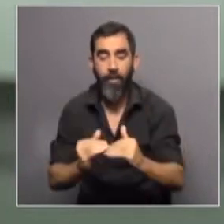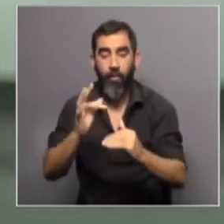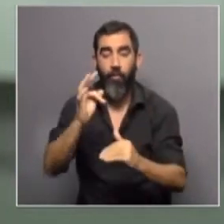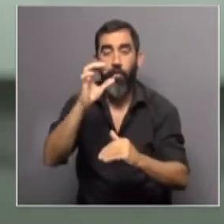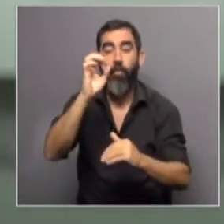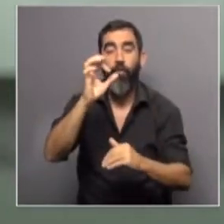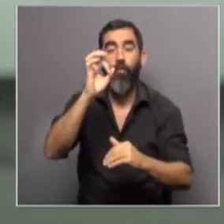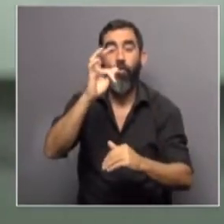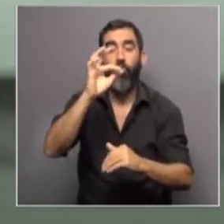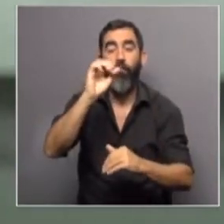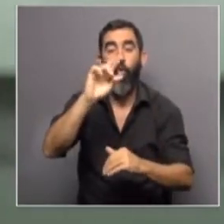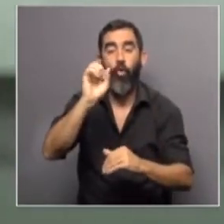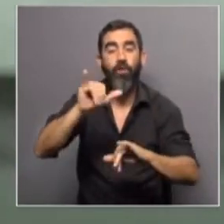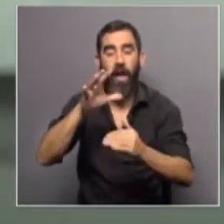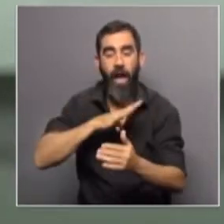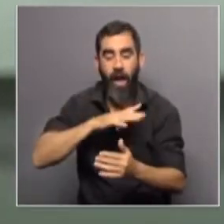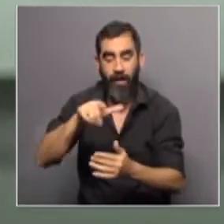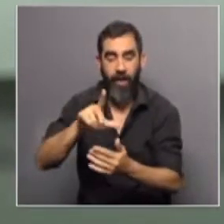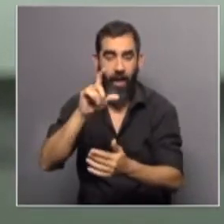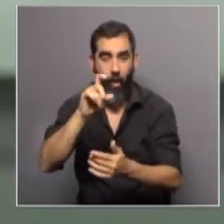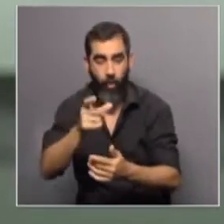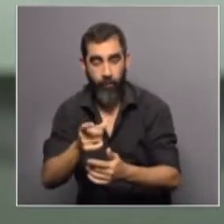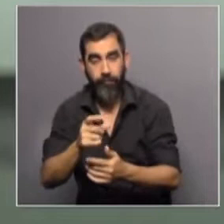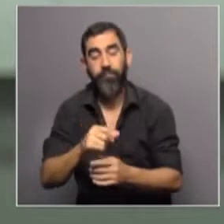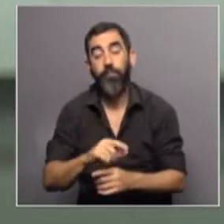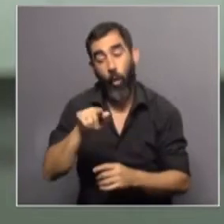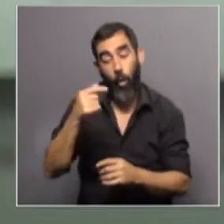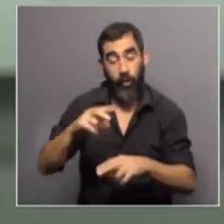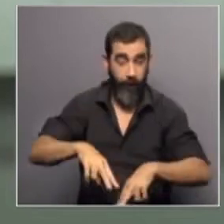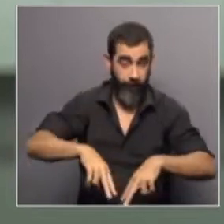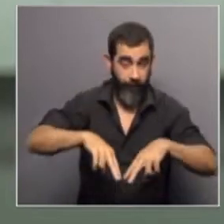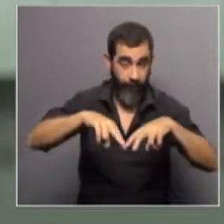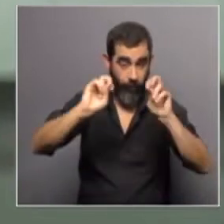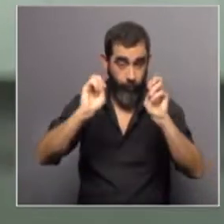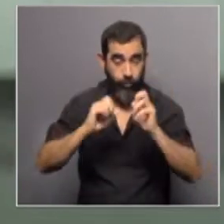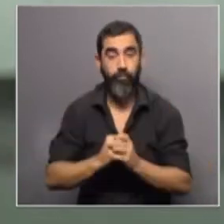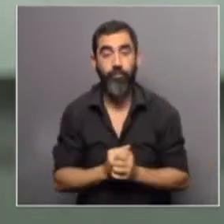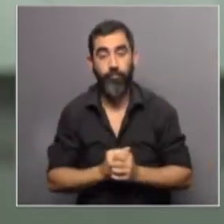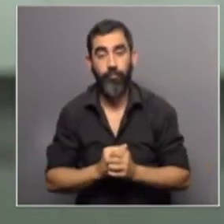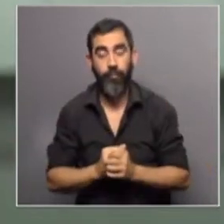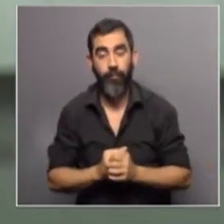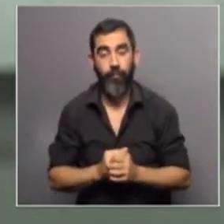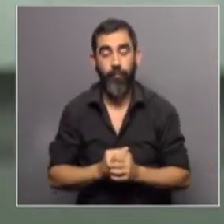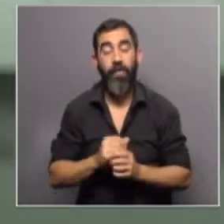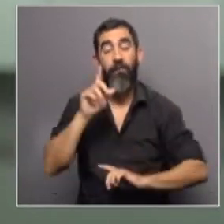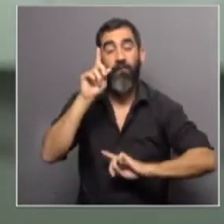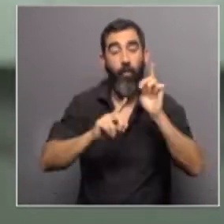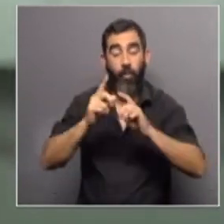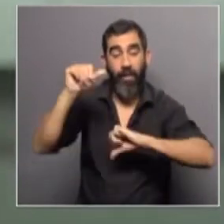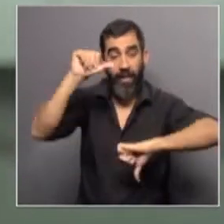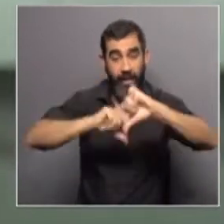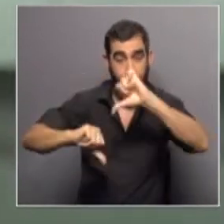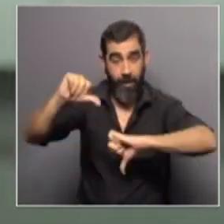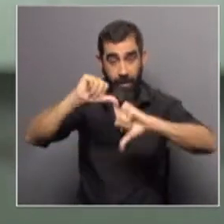llegó al agua. Y otra investigadora, Gianella Faccini de la Facultad de Química,